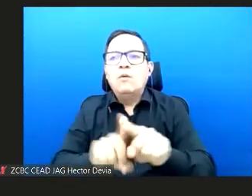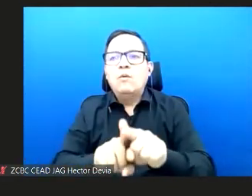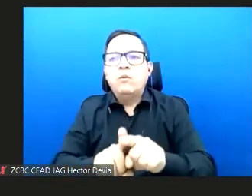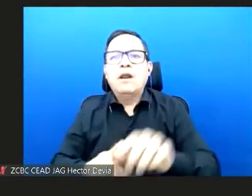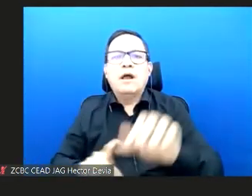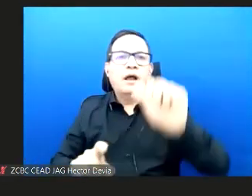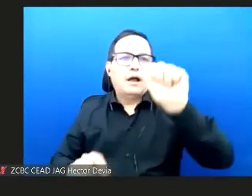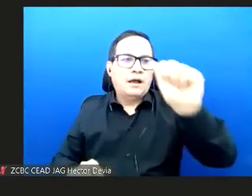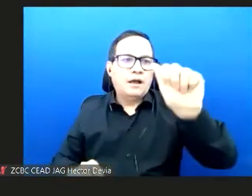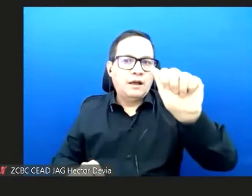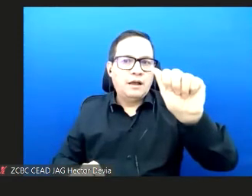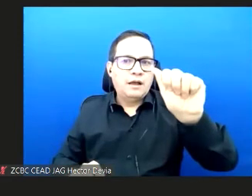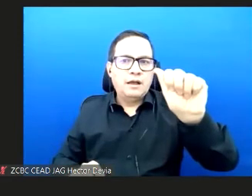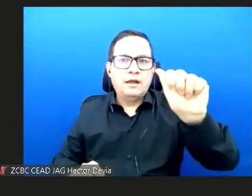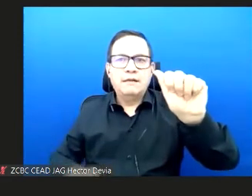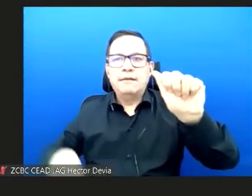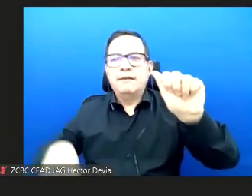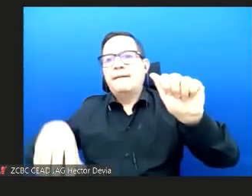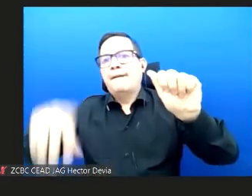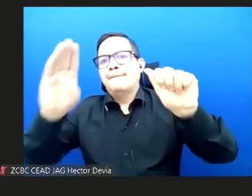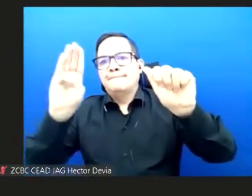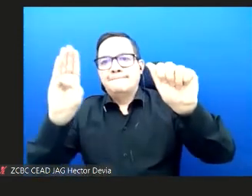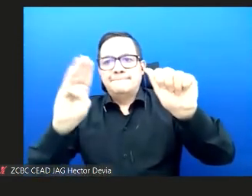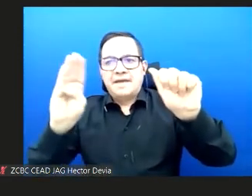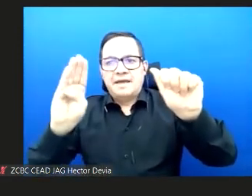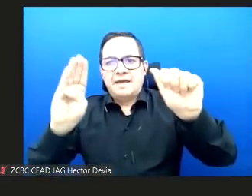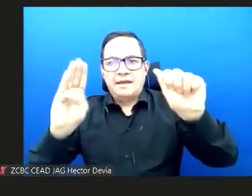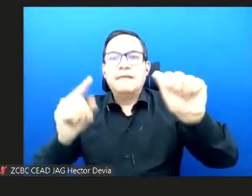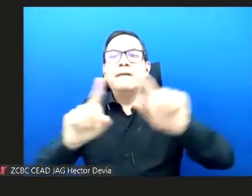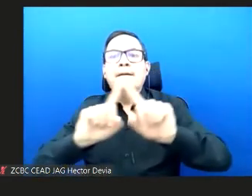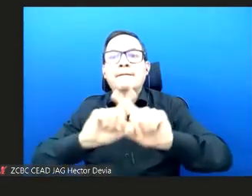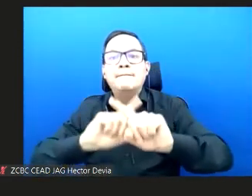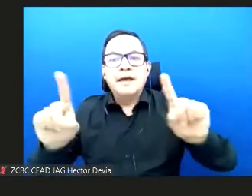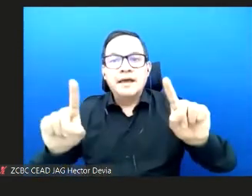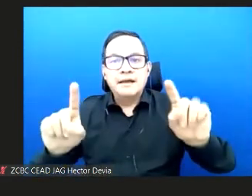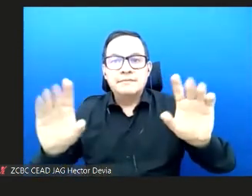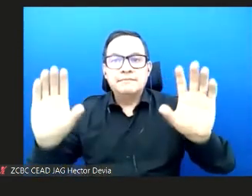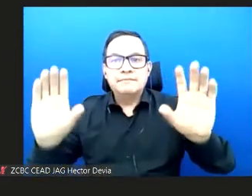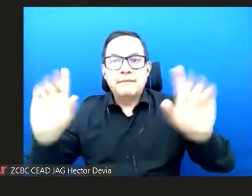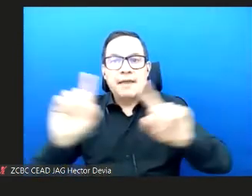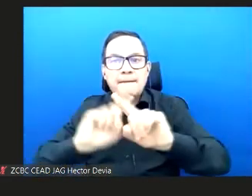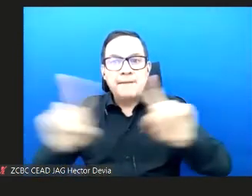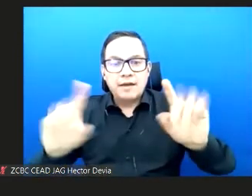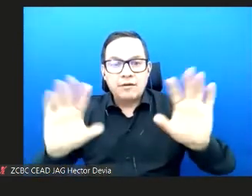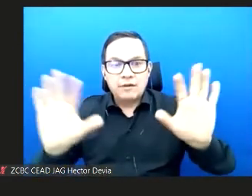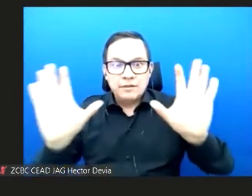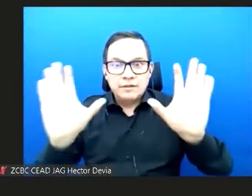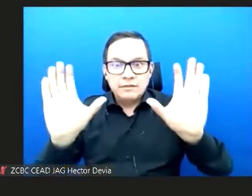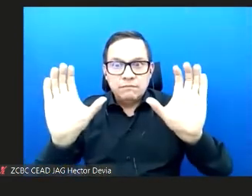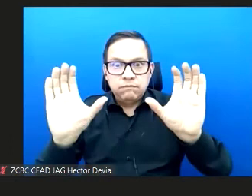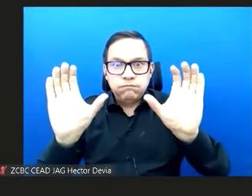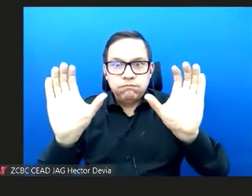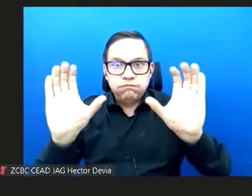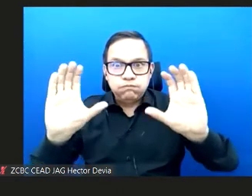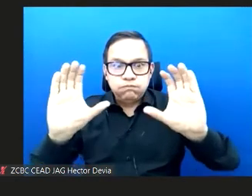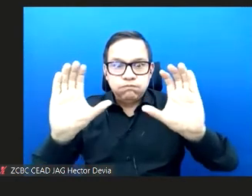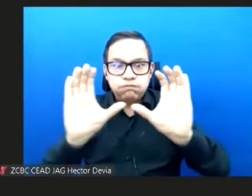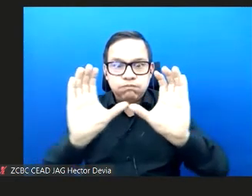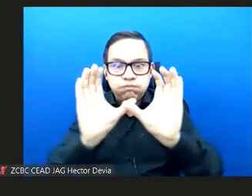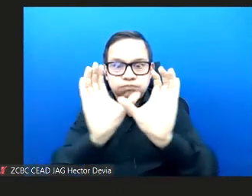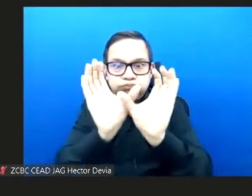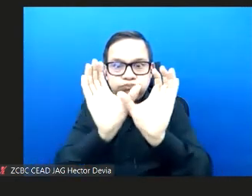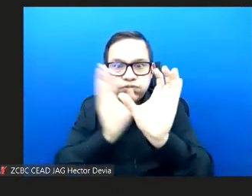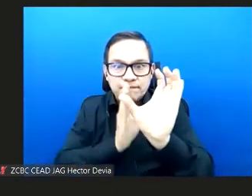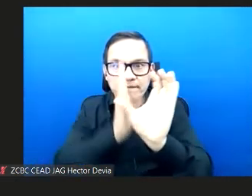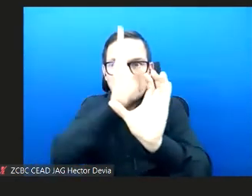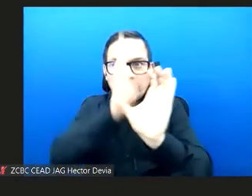pertenecen a A y a B, fíjense que pertenecen a A y a B, pero que no se encuentran en la intersección entre A y